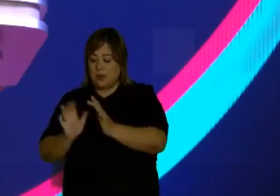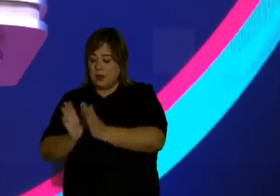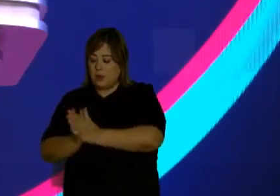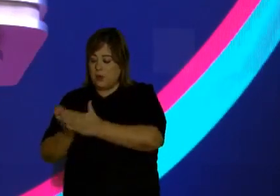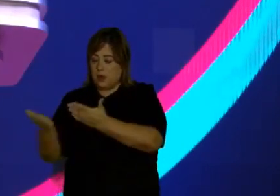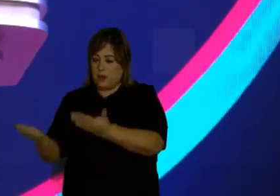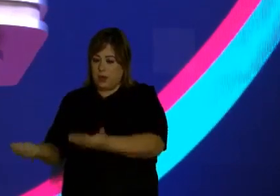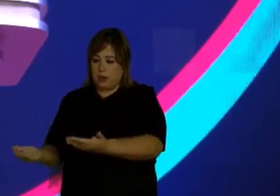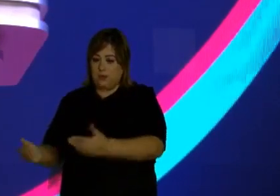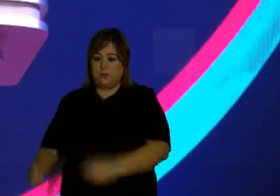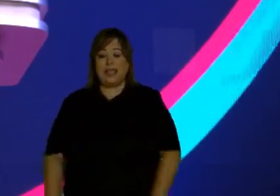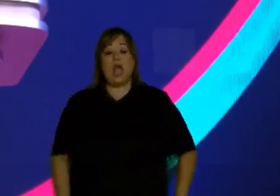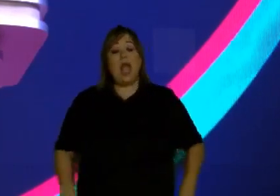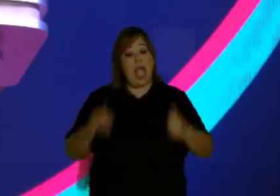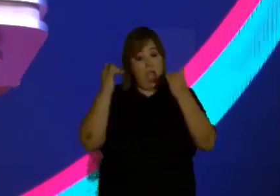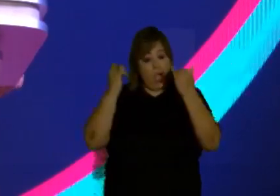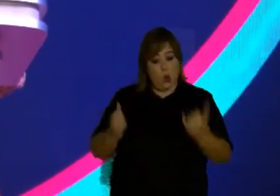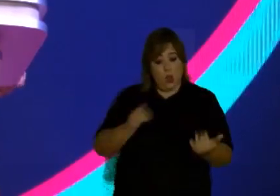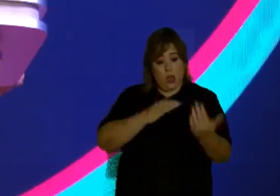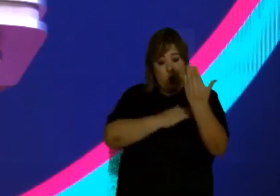en esta hora de la mañana.